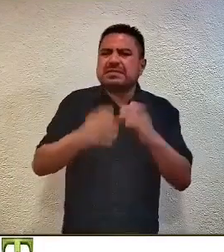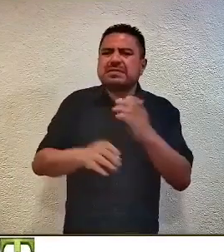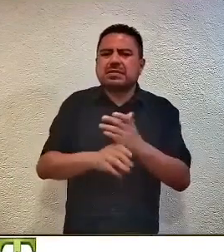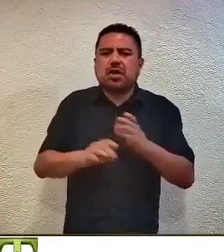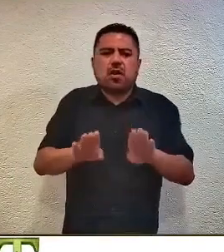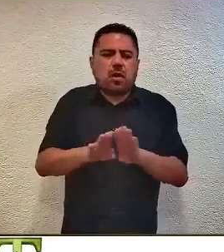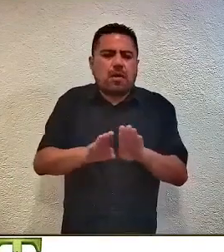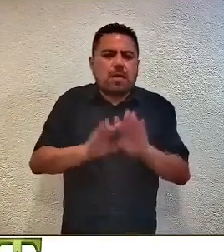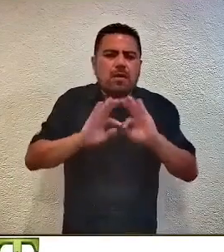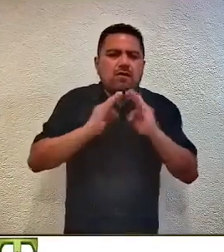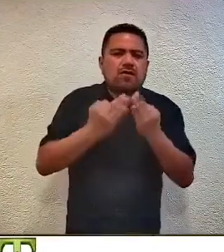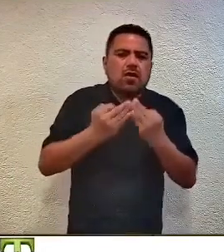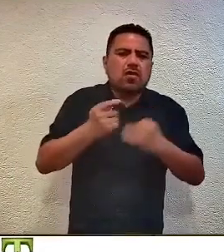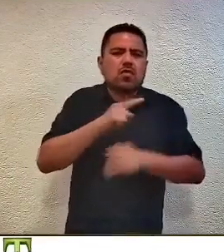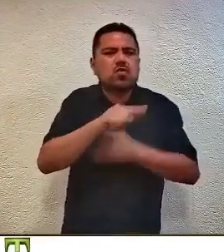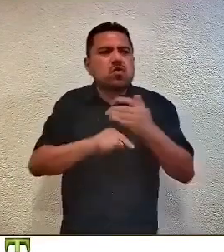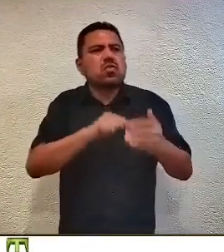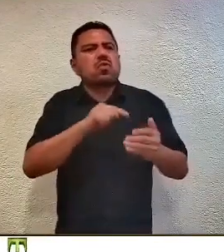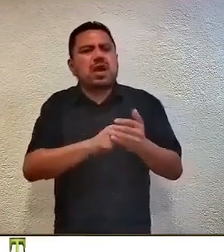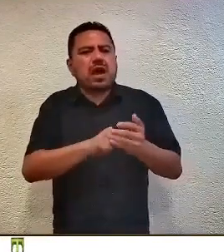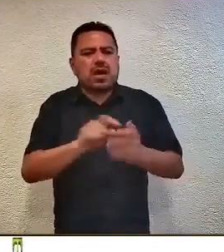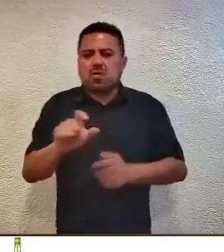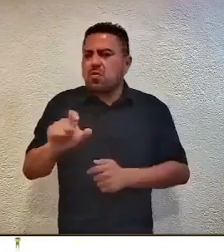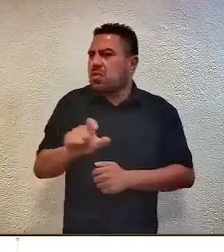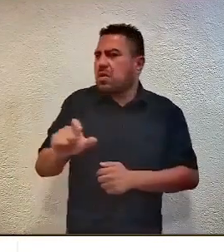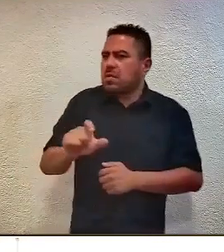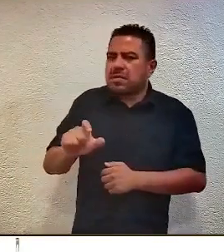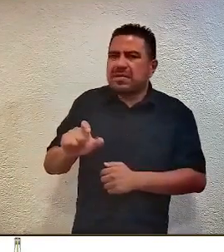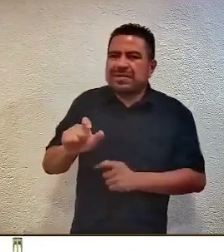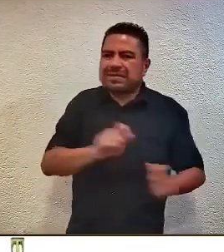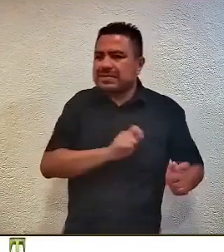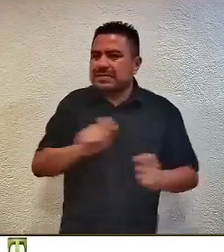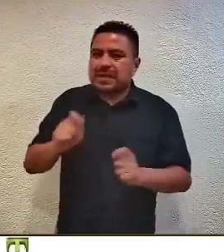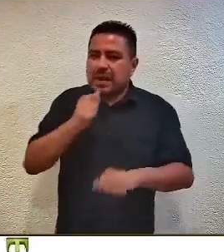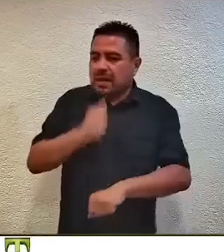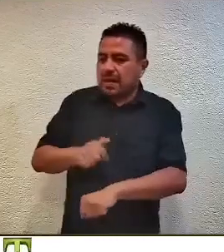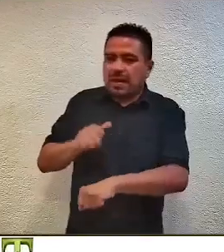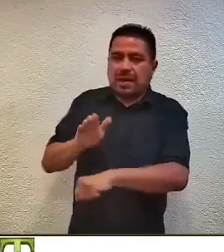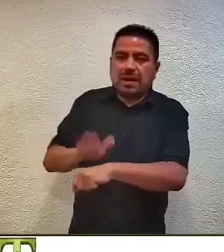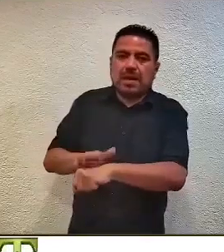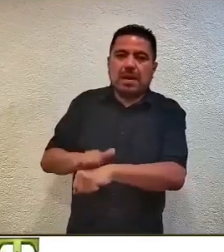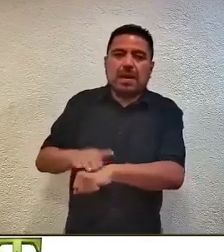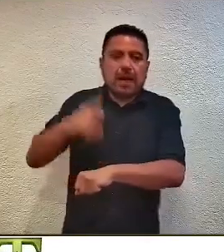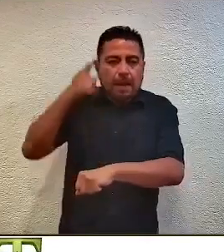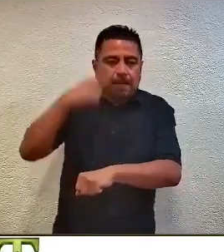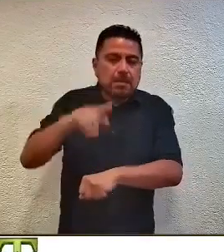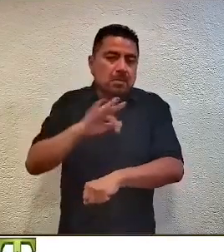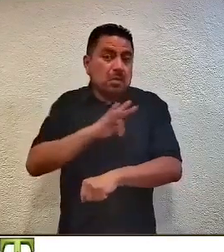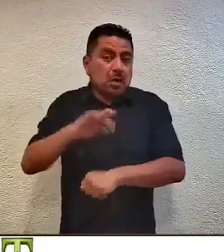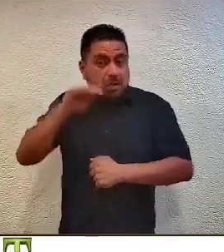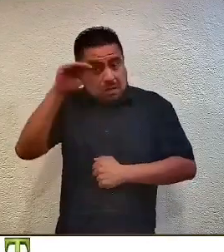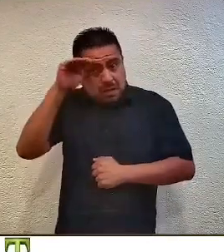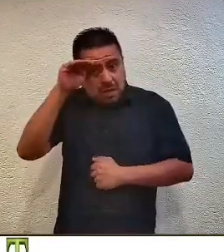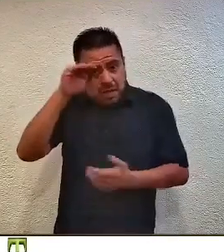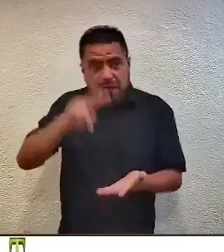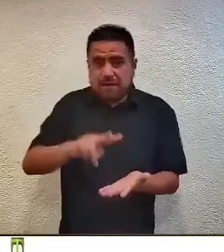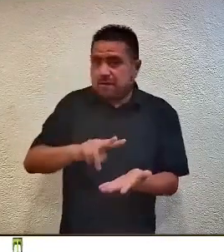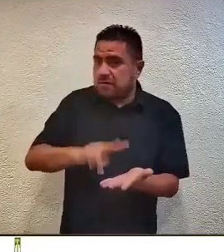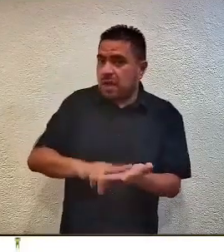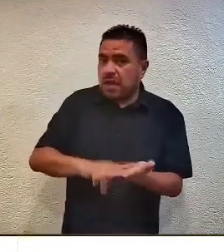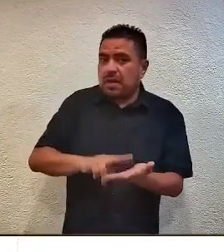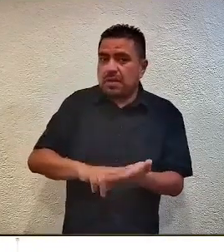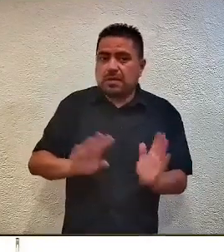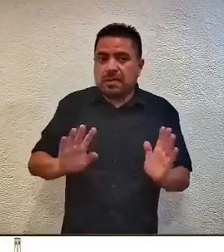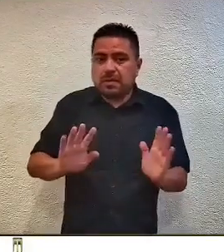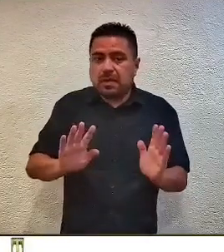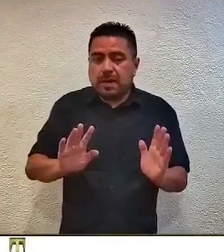modo, tiempo y lugar en que se llevó a cabo la diligencia de notificación para considerarla como válida, sobre